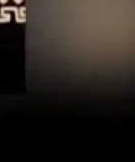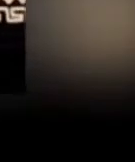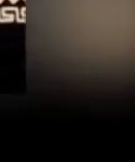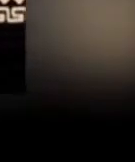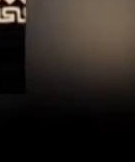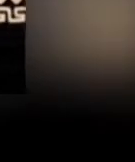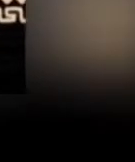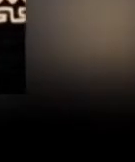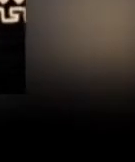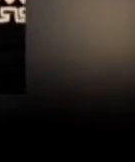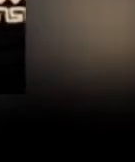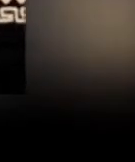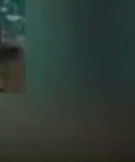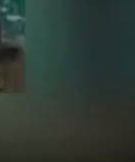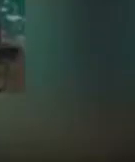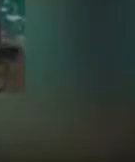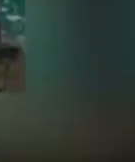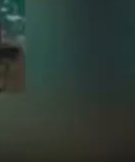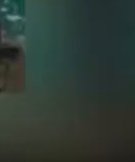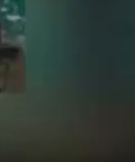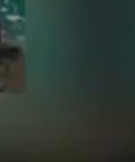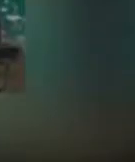con toquillo y galón de plata.